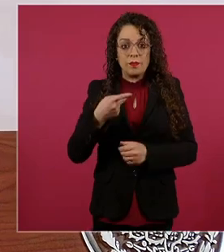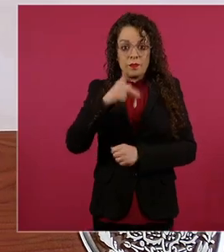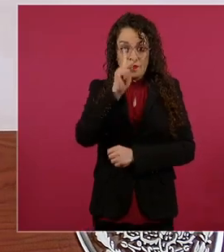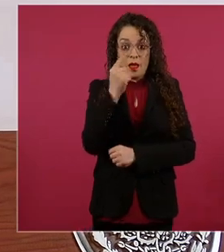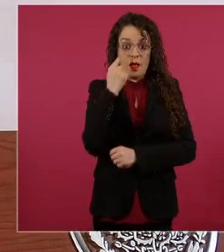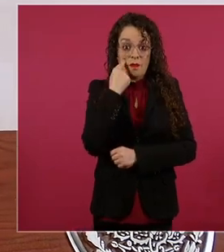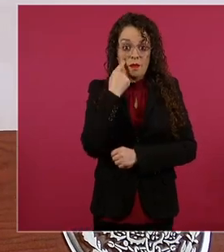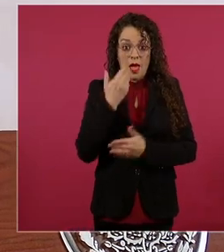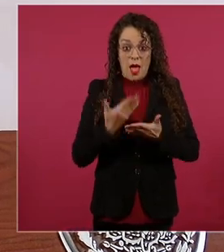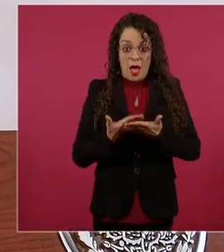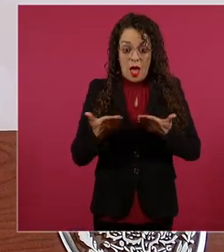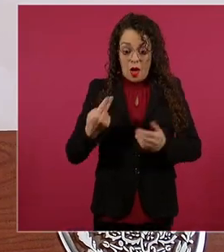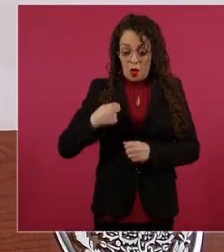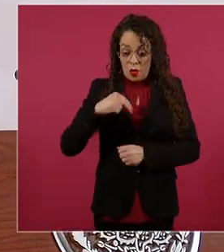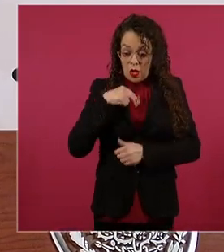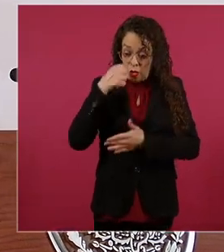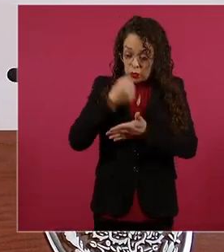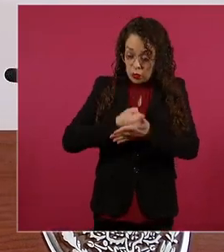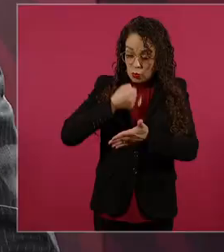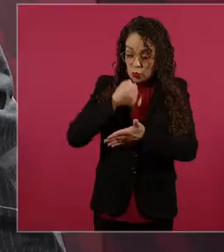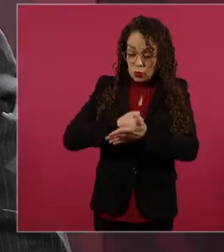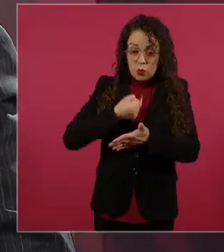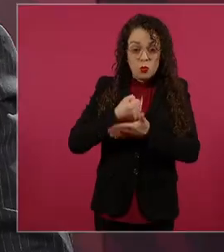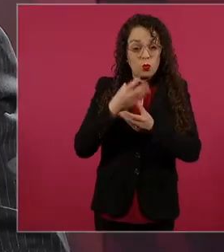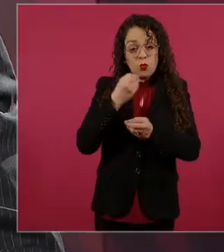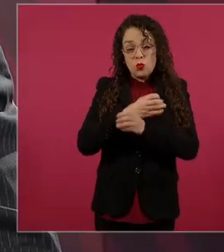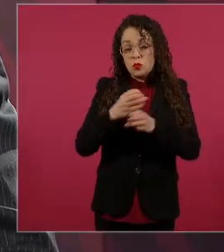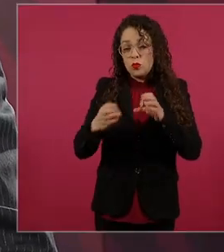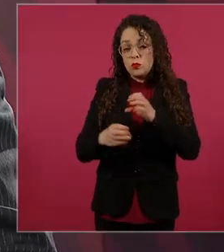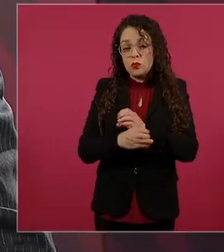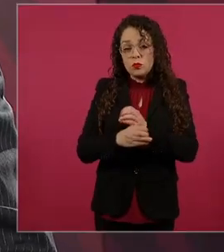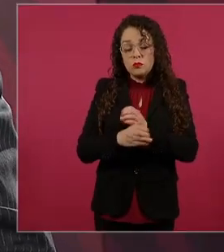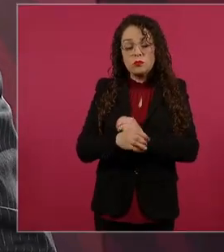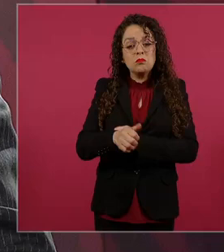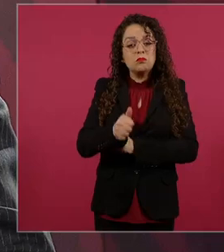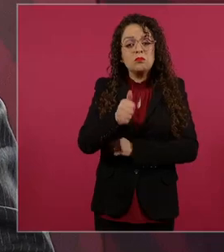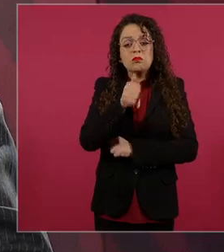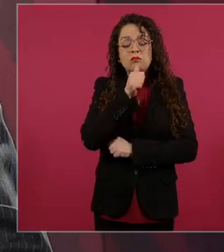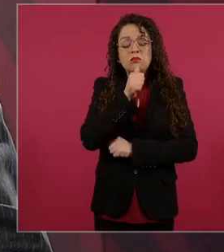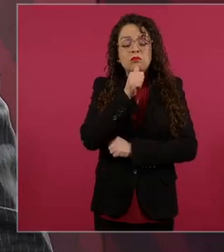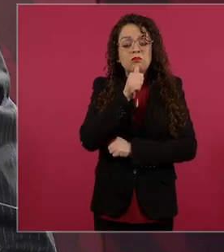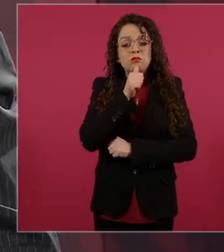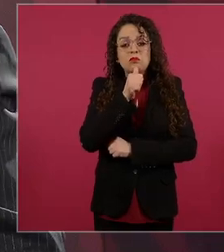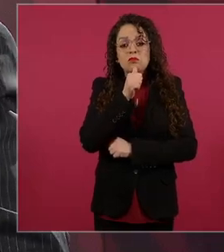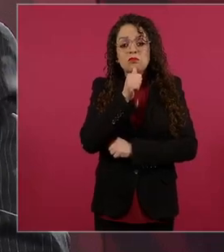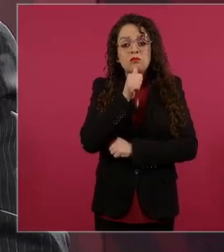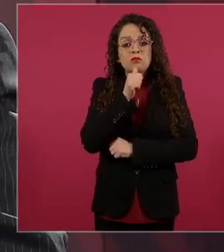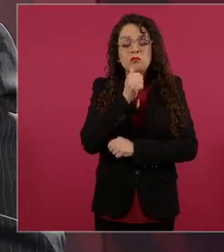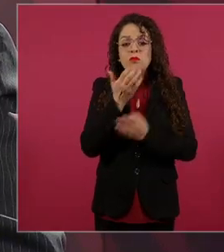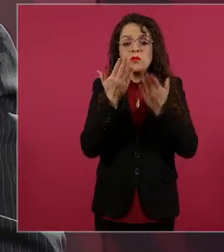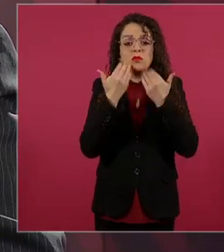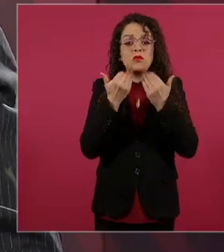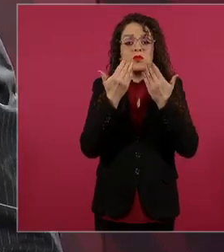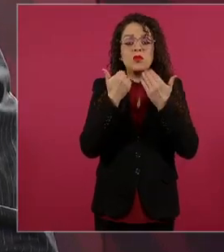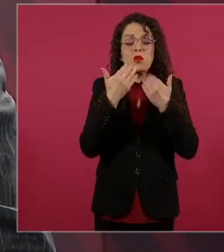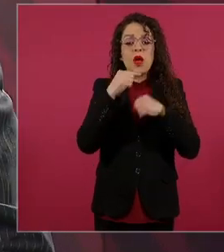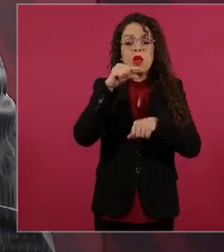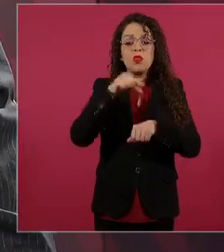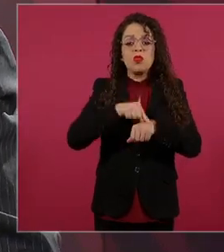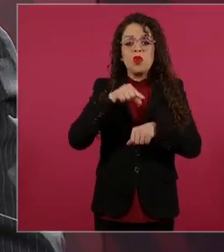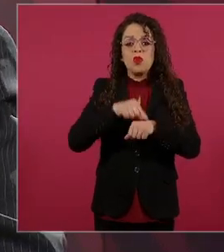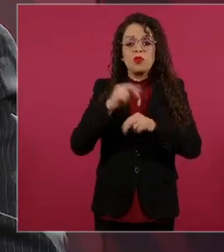no tenemos los especialistas que el país requiere es